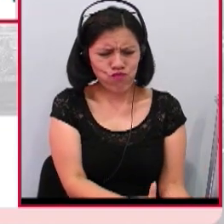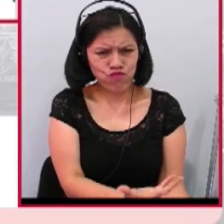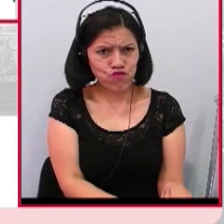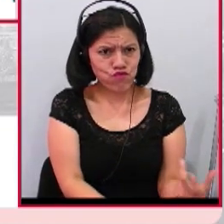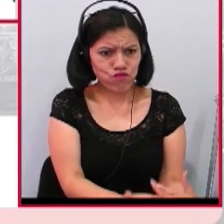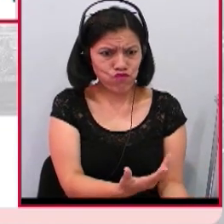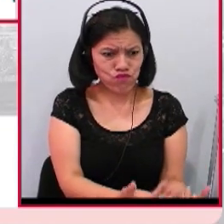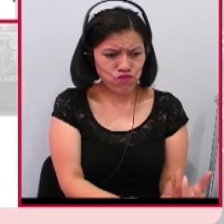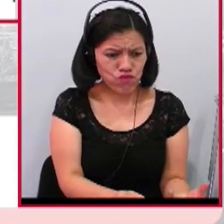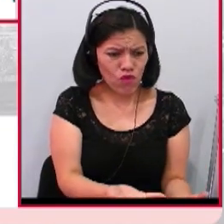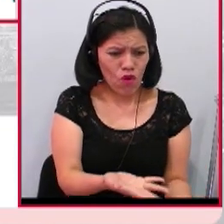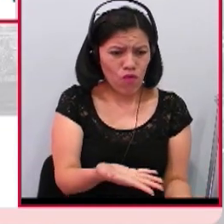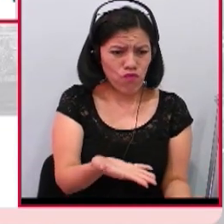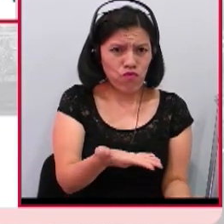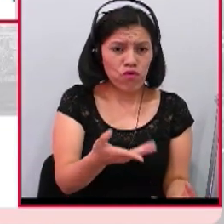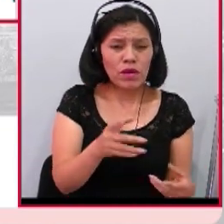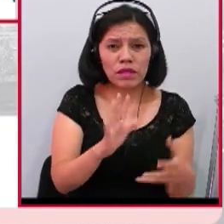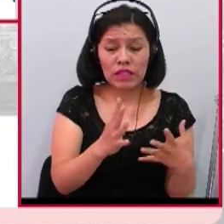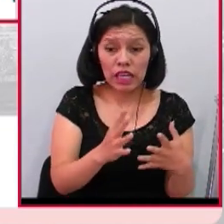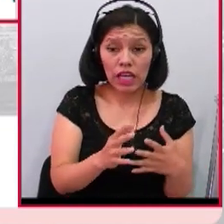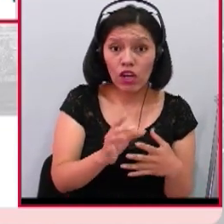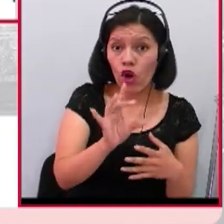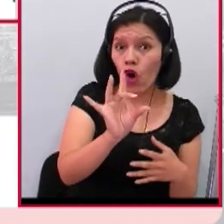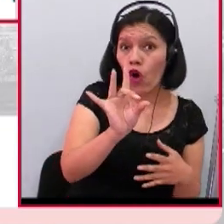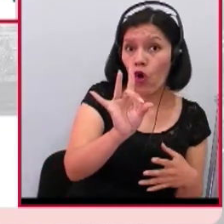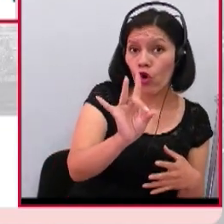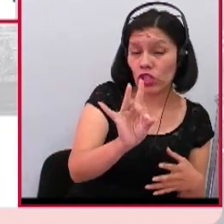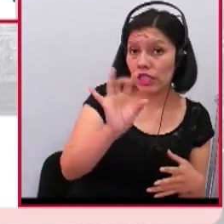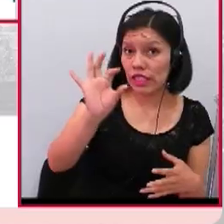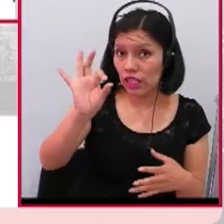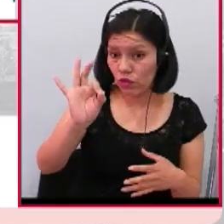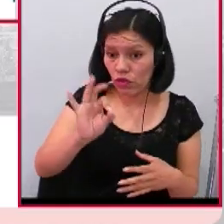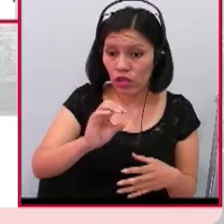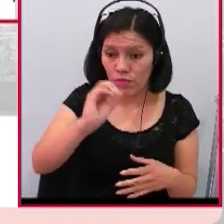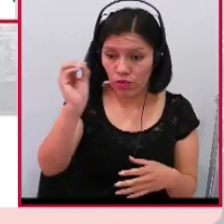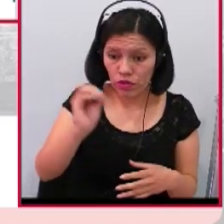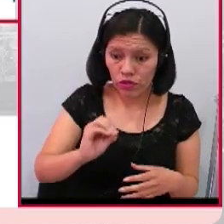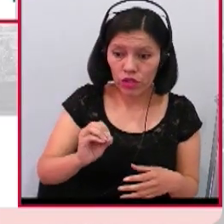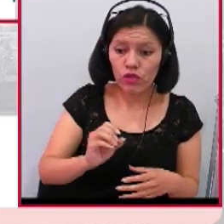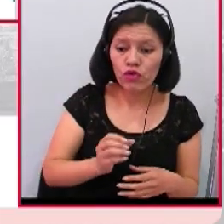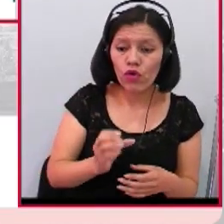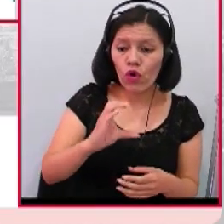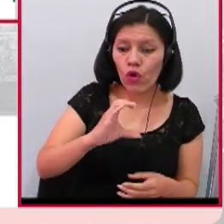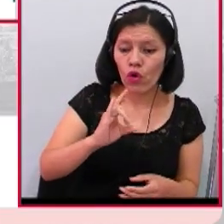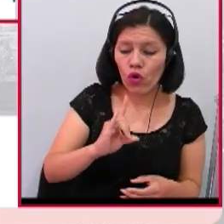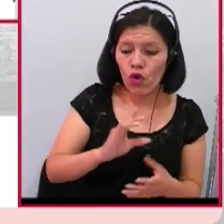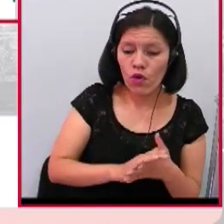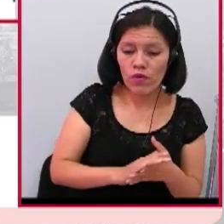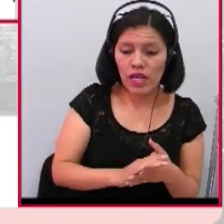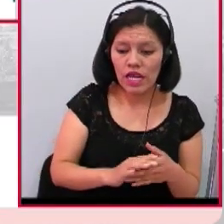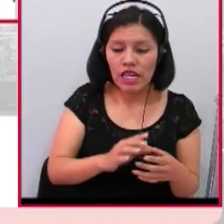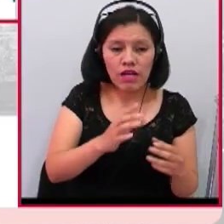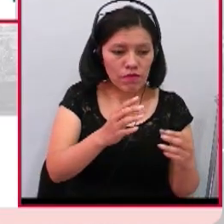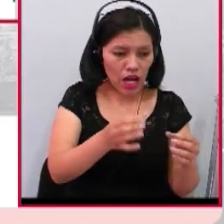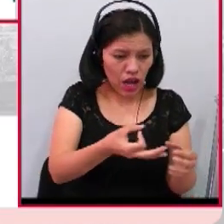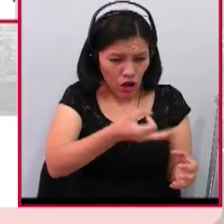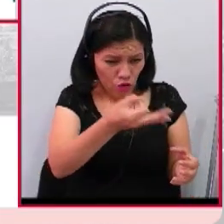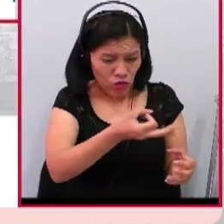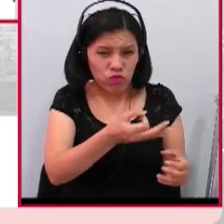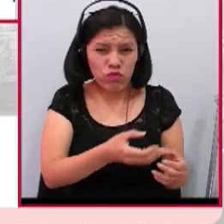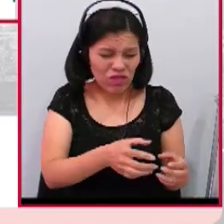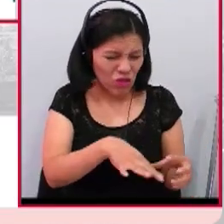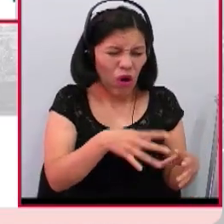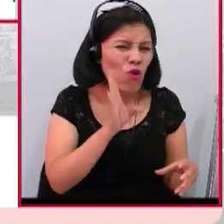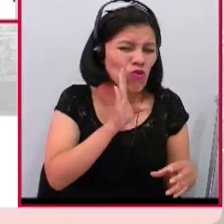va a ir a 99.3% de cobre. ¿En qué? Insuflando aire. En diferentes